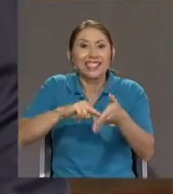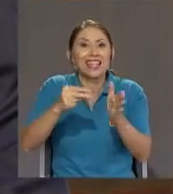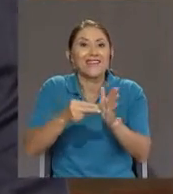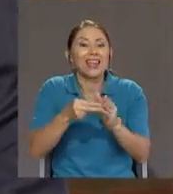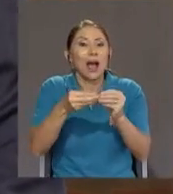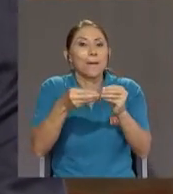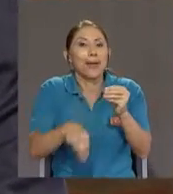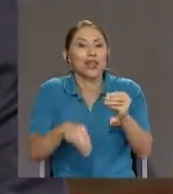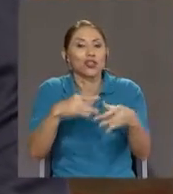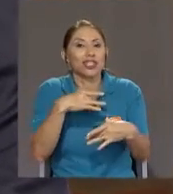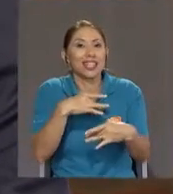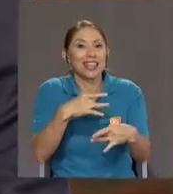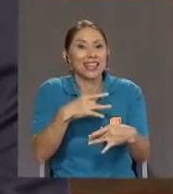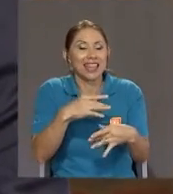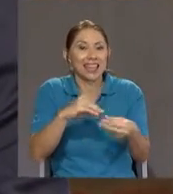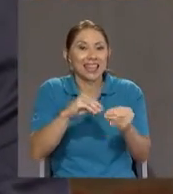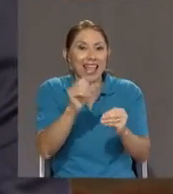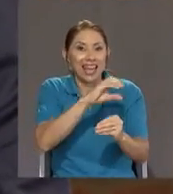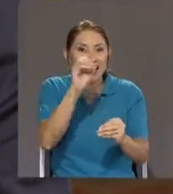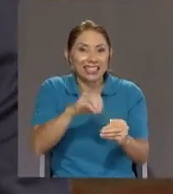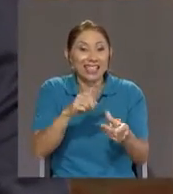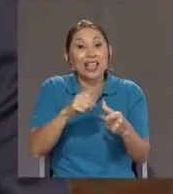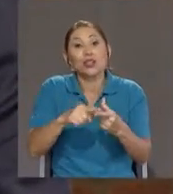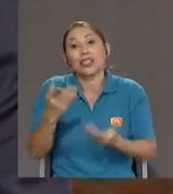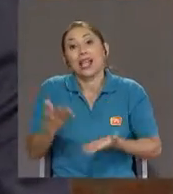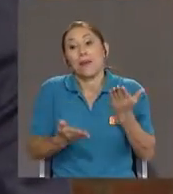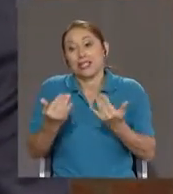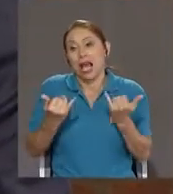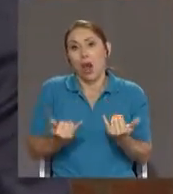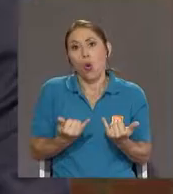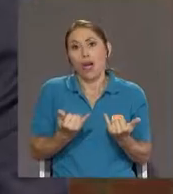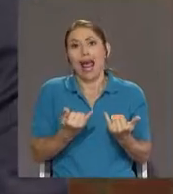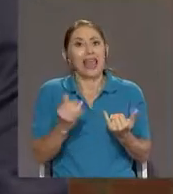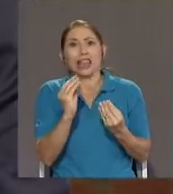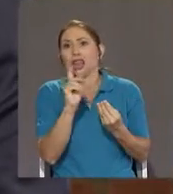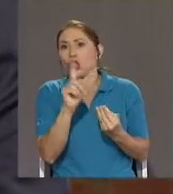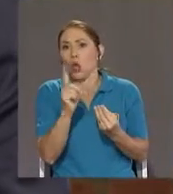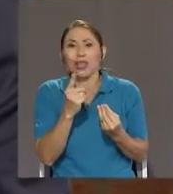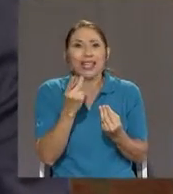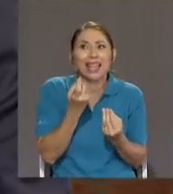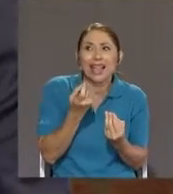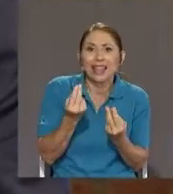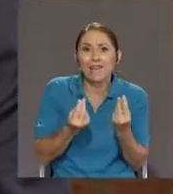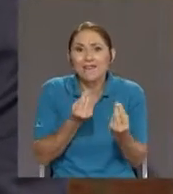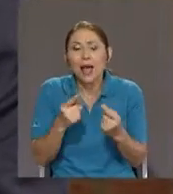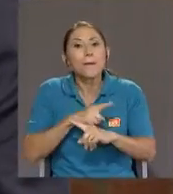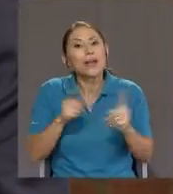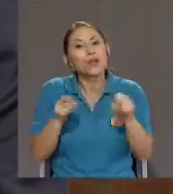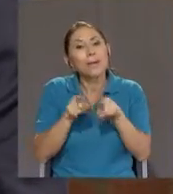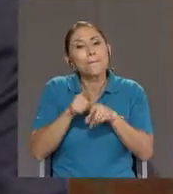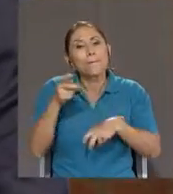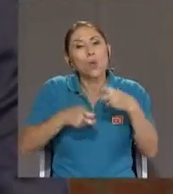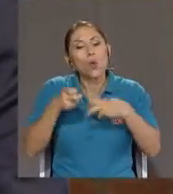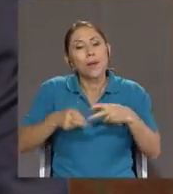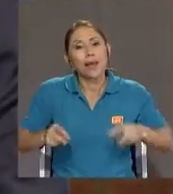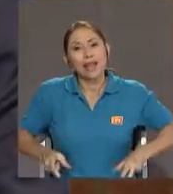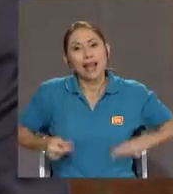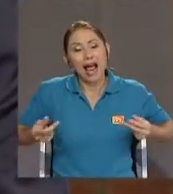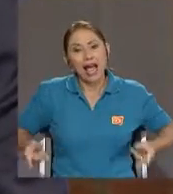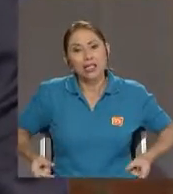tenido probablemente un déficit mucho menor ahora. Sin embargo, está el problema del gasto, ¿verdad? Esas medidas